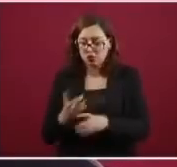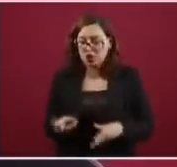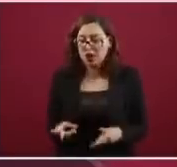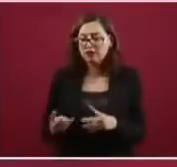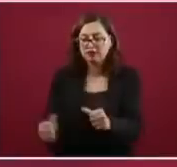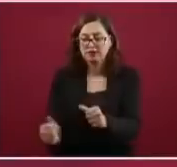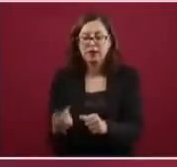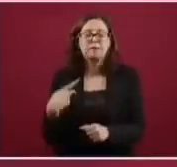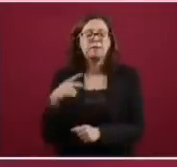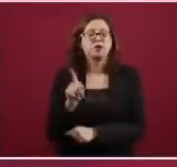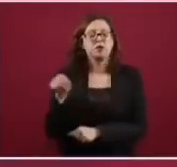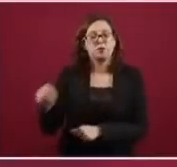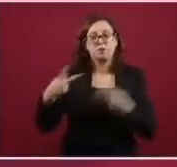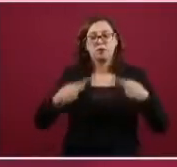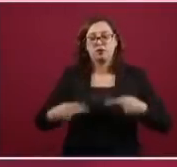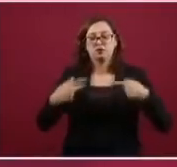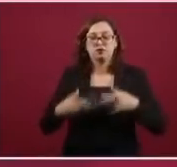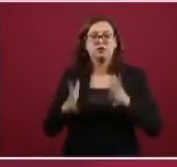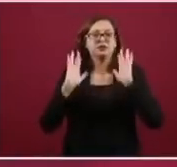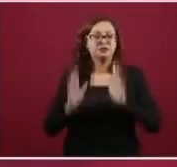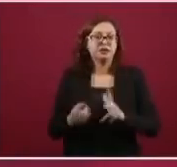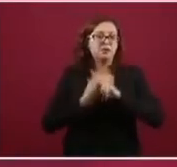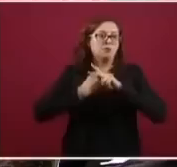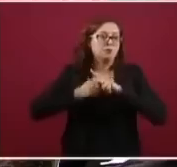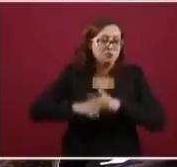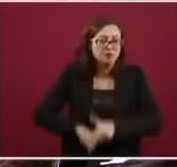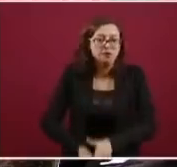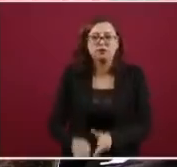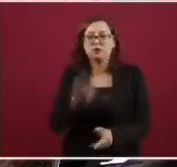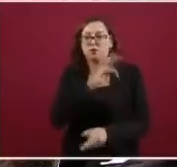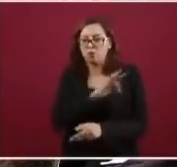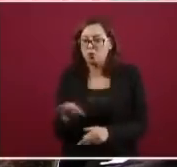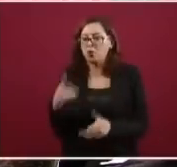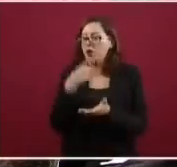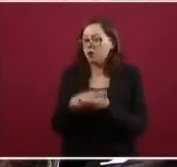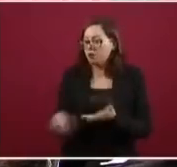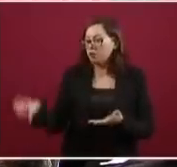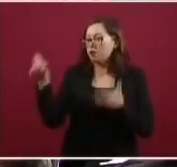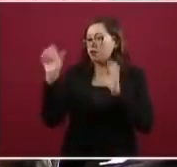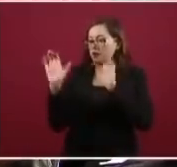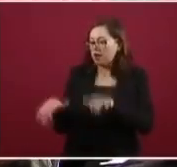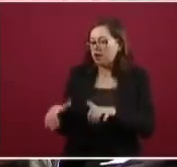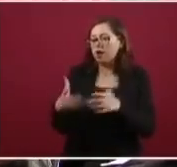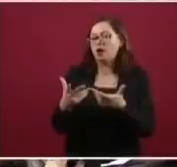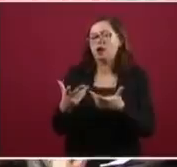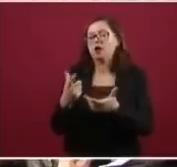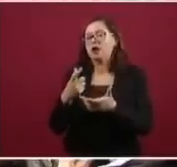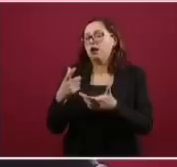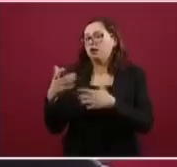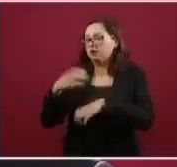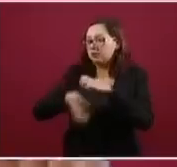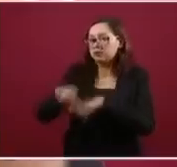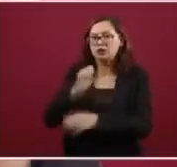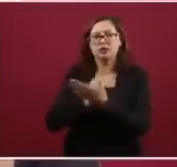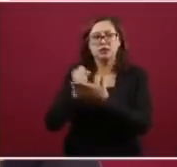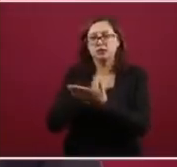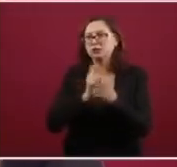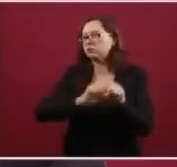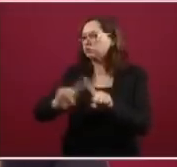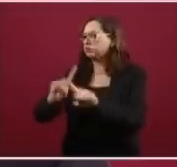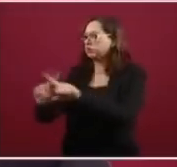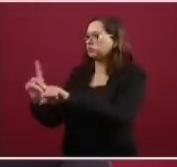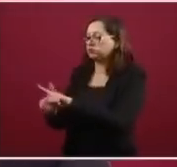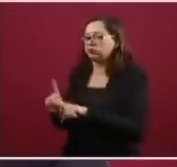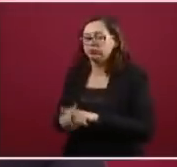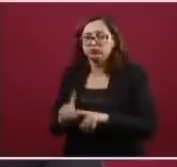contratista si va a estar contratando trabajadores va a estar comprando maquinaria equipo va a estar buscando créditos financieros etcétera entonces